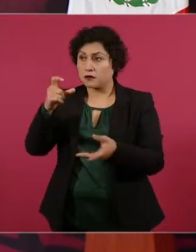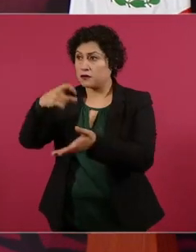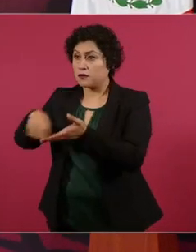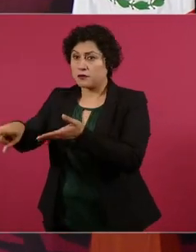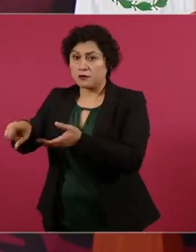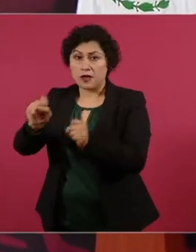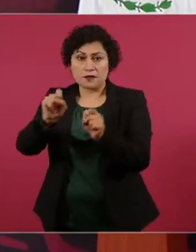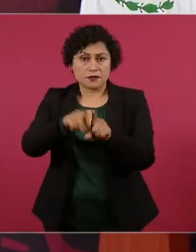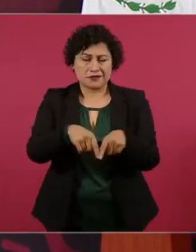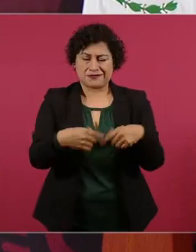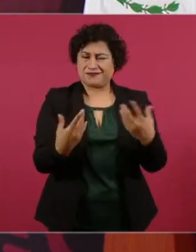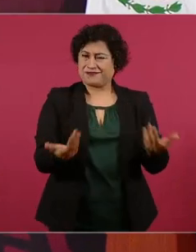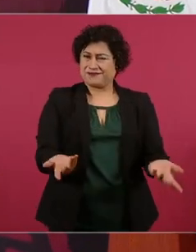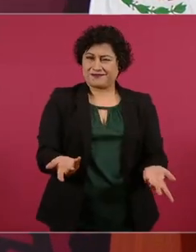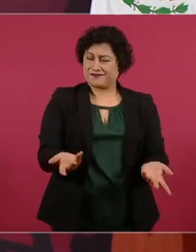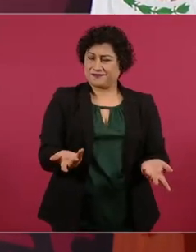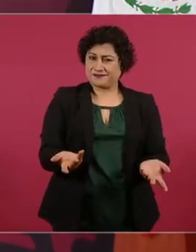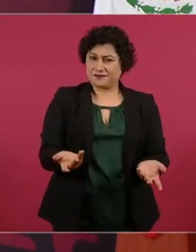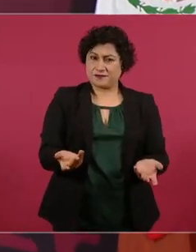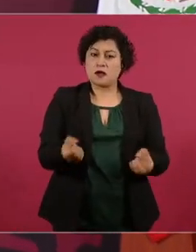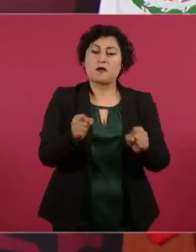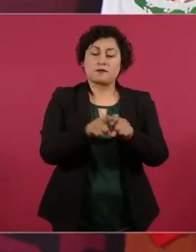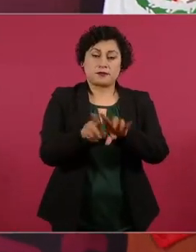En vez de vender el petróleo crudo,